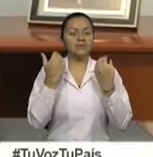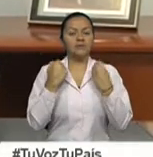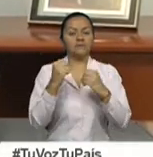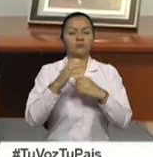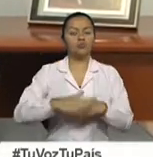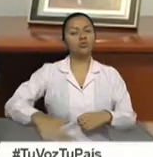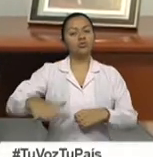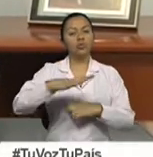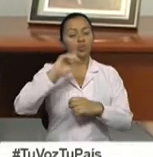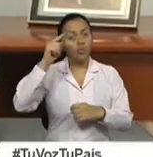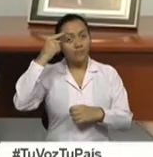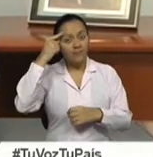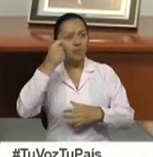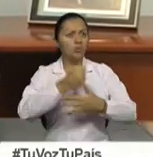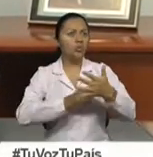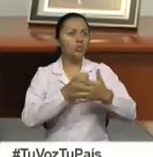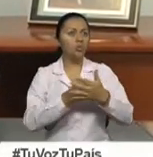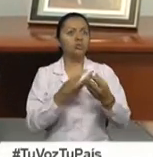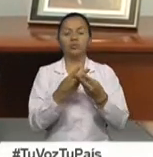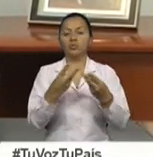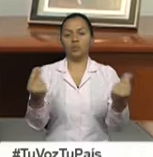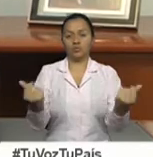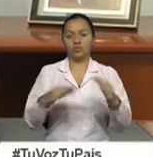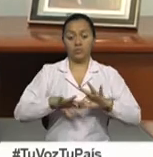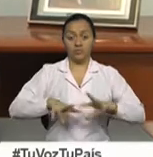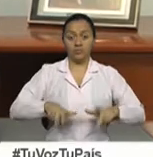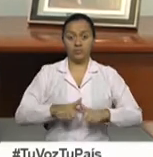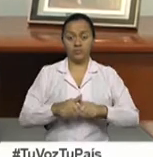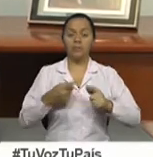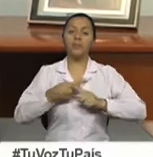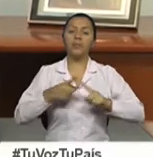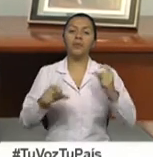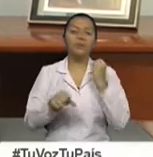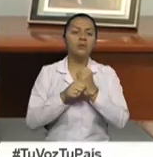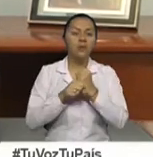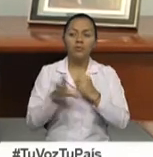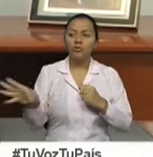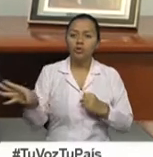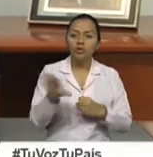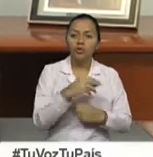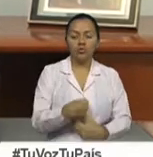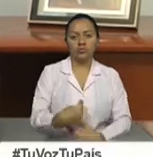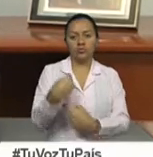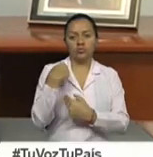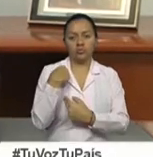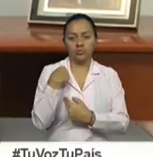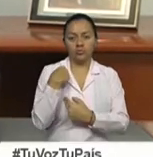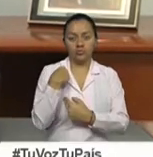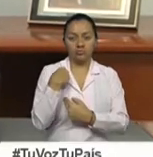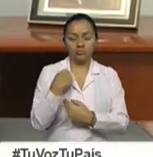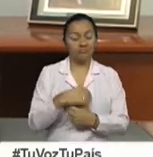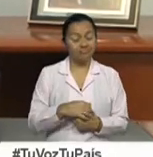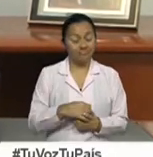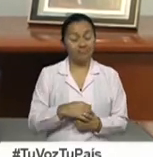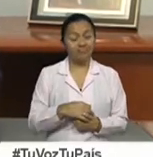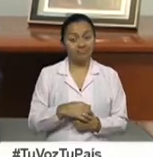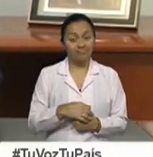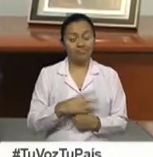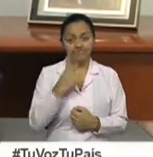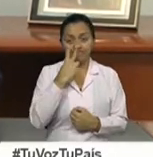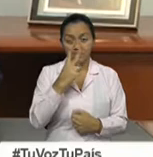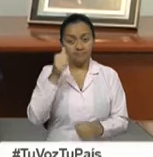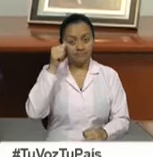gobierno en la lucha contra la corrupción, pero esta es una tarea de todos. No bajemos la guardia. Recuerdo